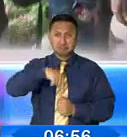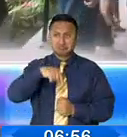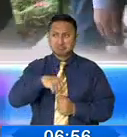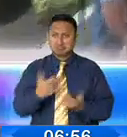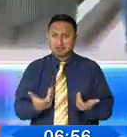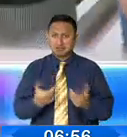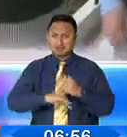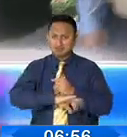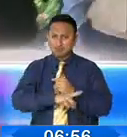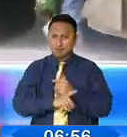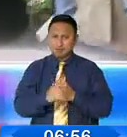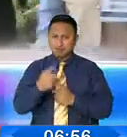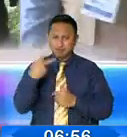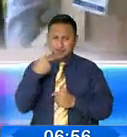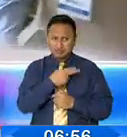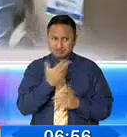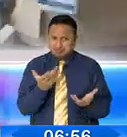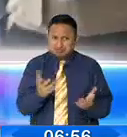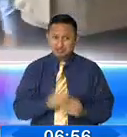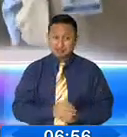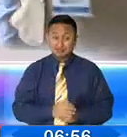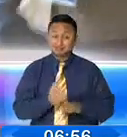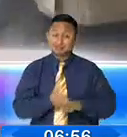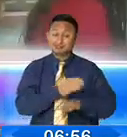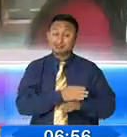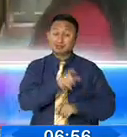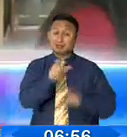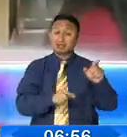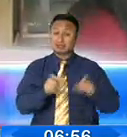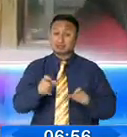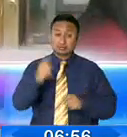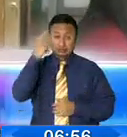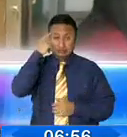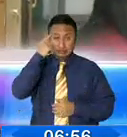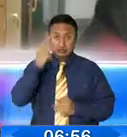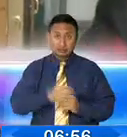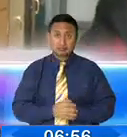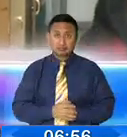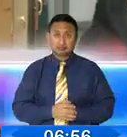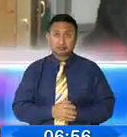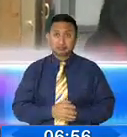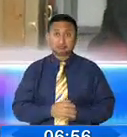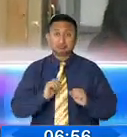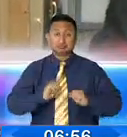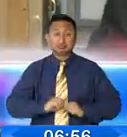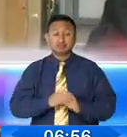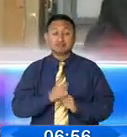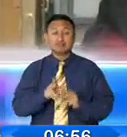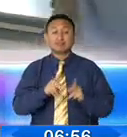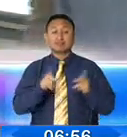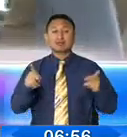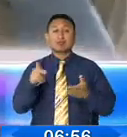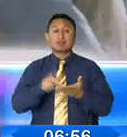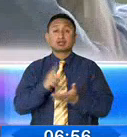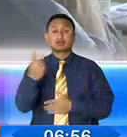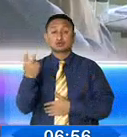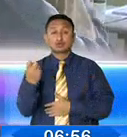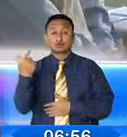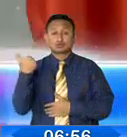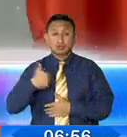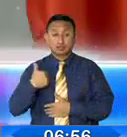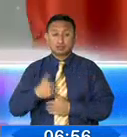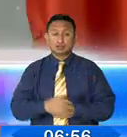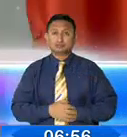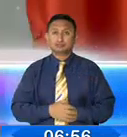fraude electoral, como se pretendía hacer creer a la población, de acuerdo a una publicación del diario Página 12 de Argentina. Y creo